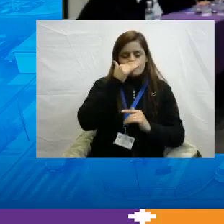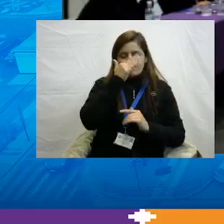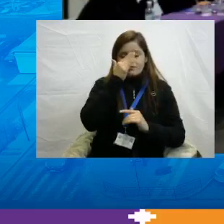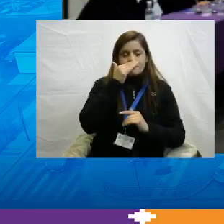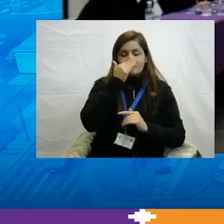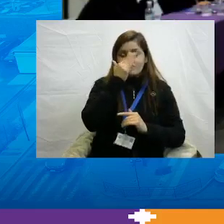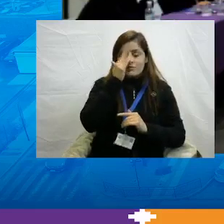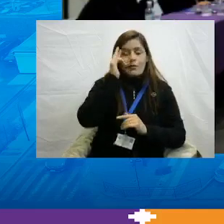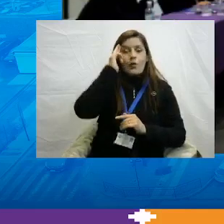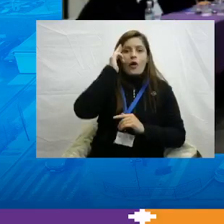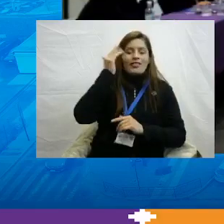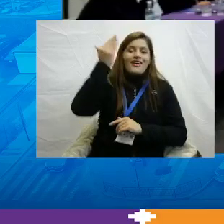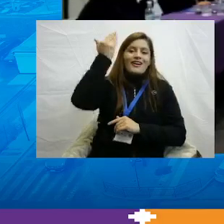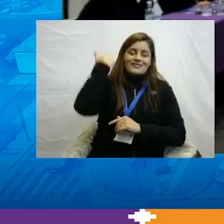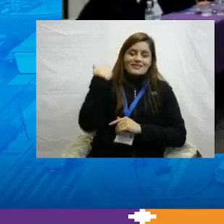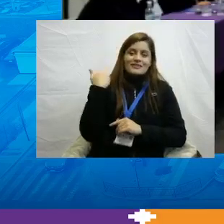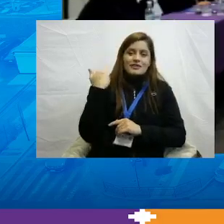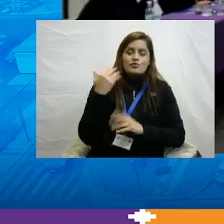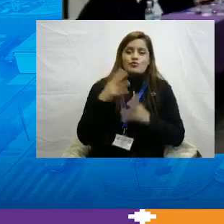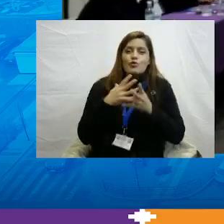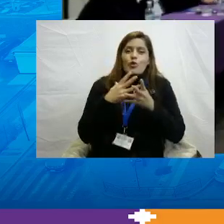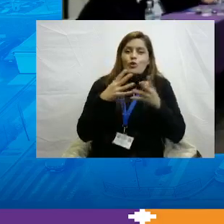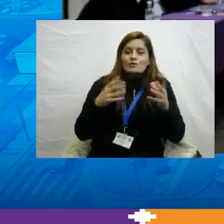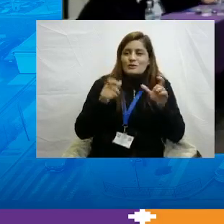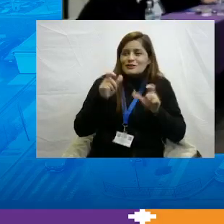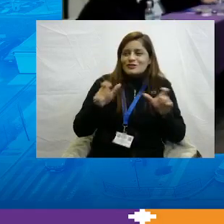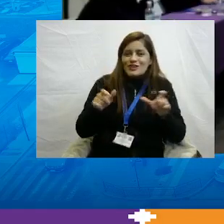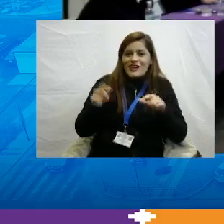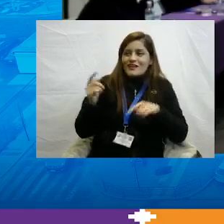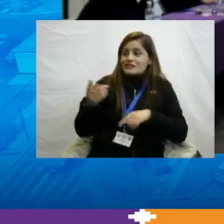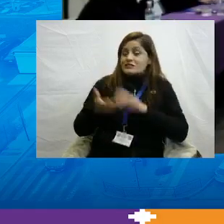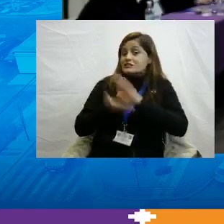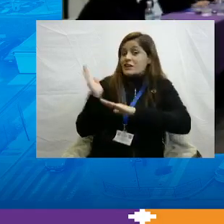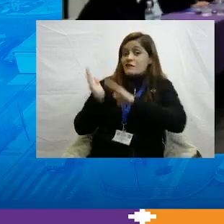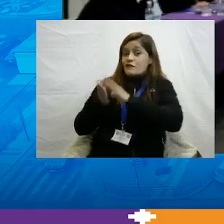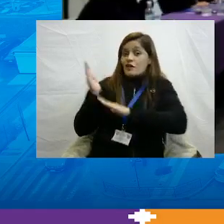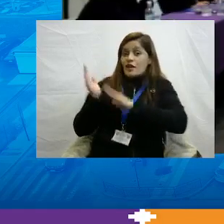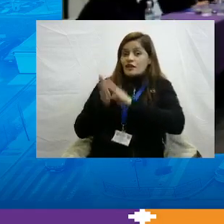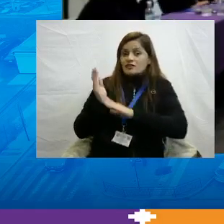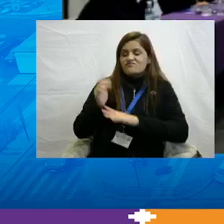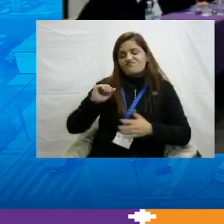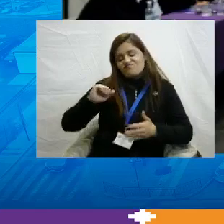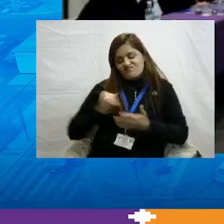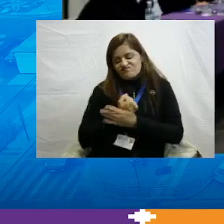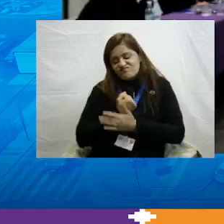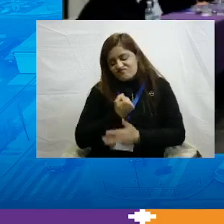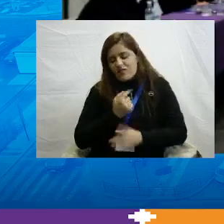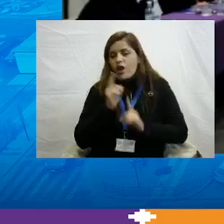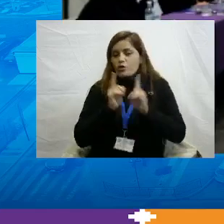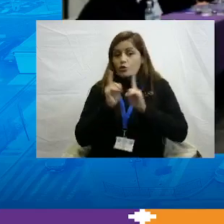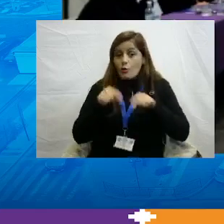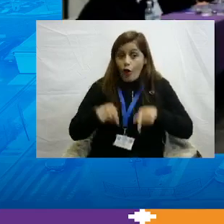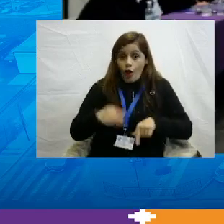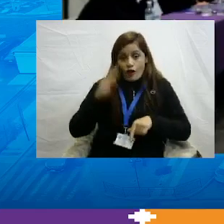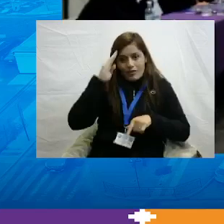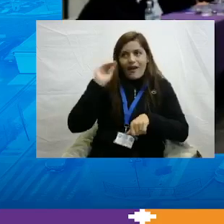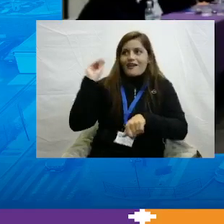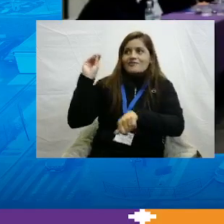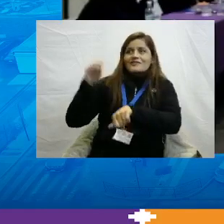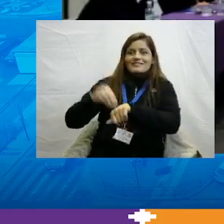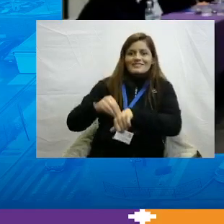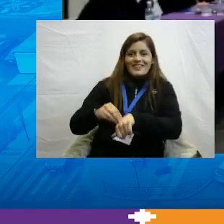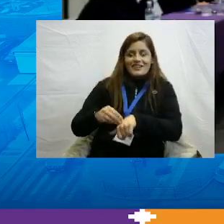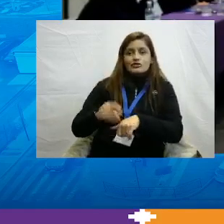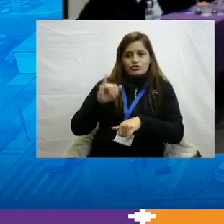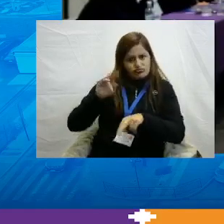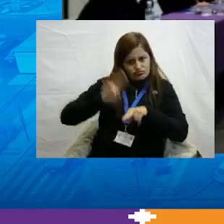me acuerdo que en aquella oportunidad varios de los vecinos se fueron ofuscados para sus casas, pero hoy en día darles el mensaje